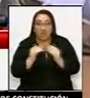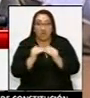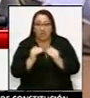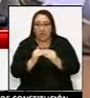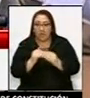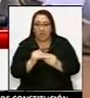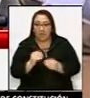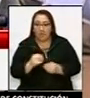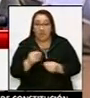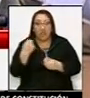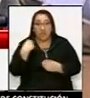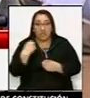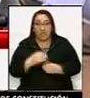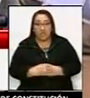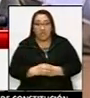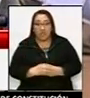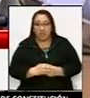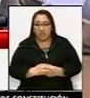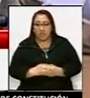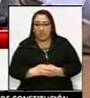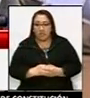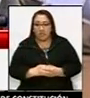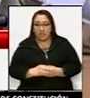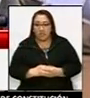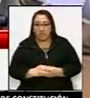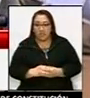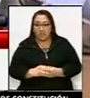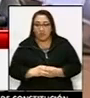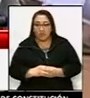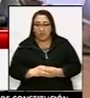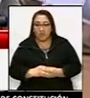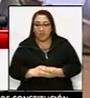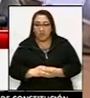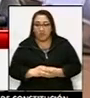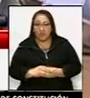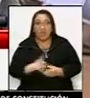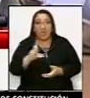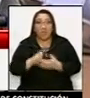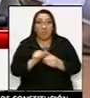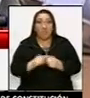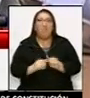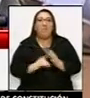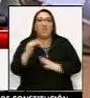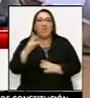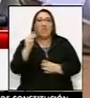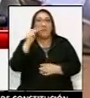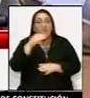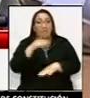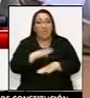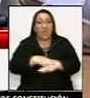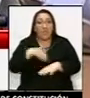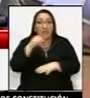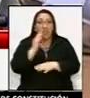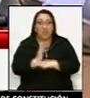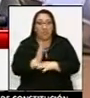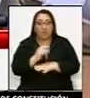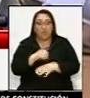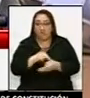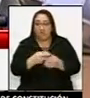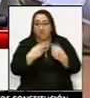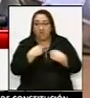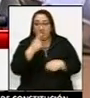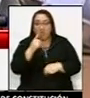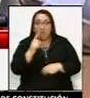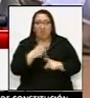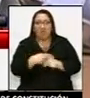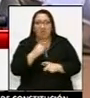en representados, en Lima el número es mayor que Madre de Dios. En Madre de Dios está representando uno